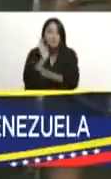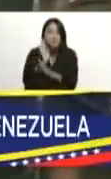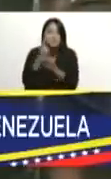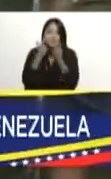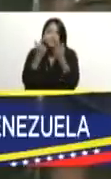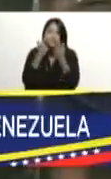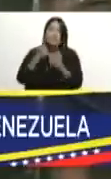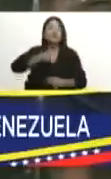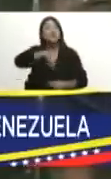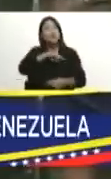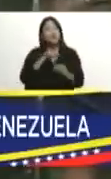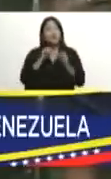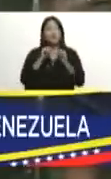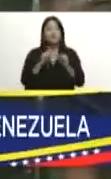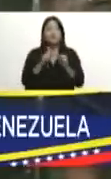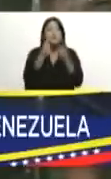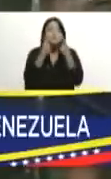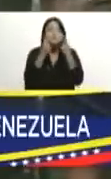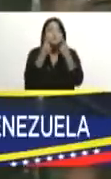siempre. Y,